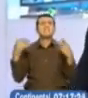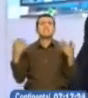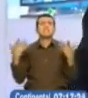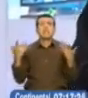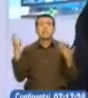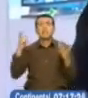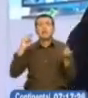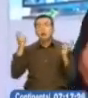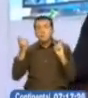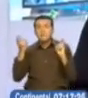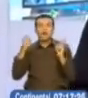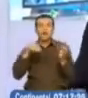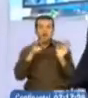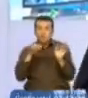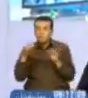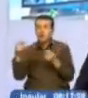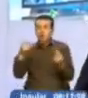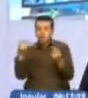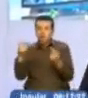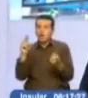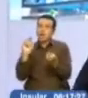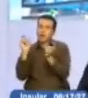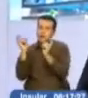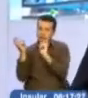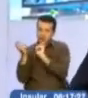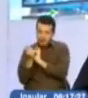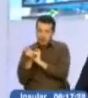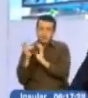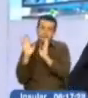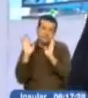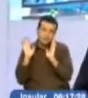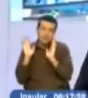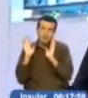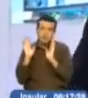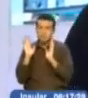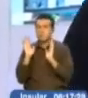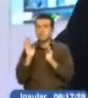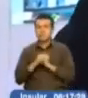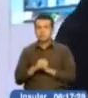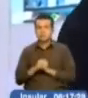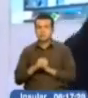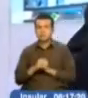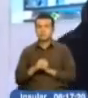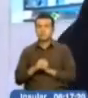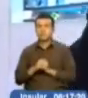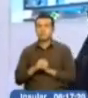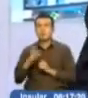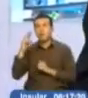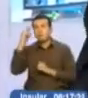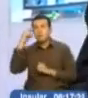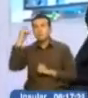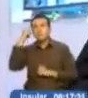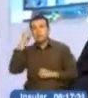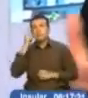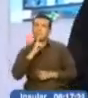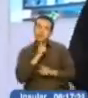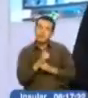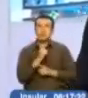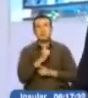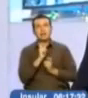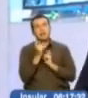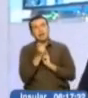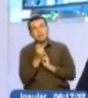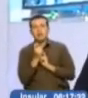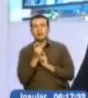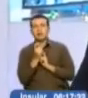esto de que hay que cambiar los estilos confrontativos, que eso ha estado, más como una reacción, digamos, antes que como una reflexión consciente sobre este fenómeno